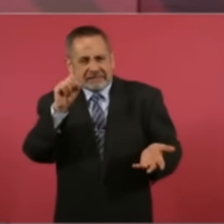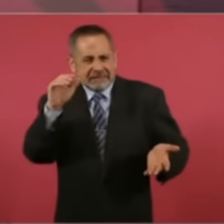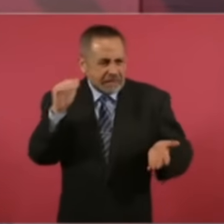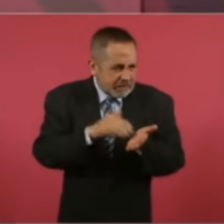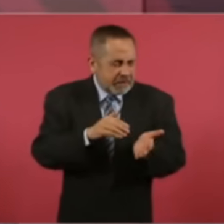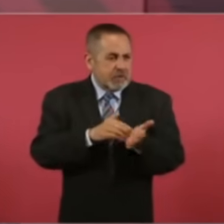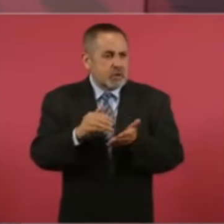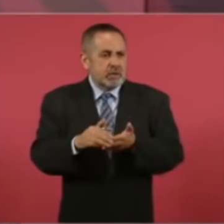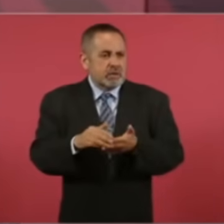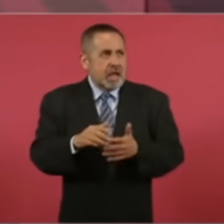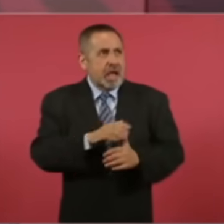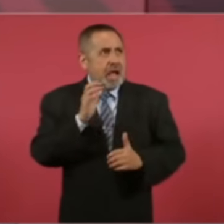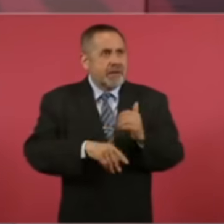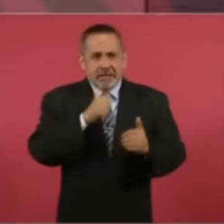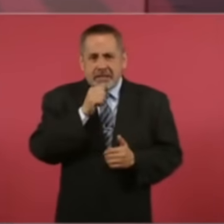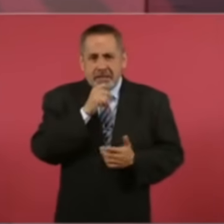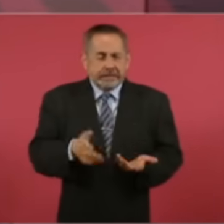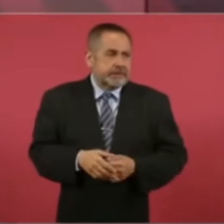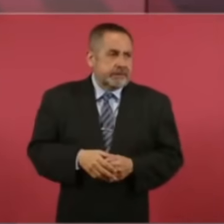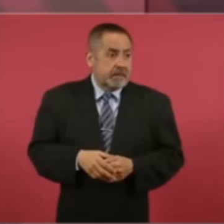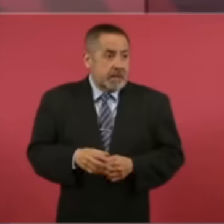60,000. Y para terminarlo